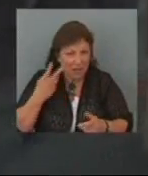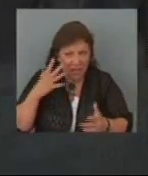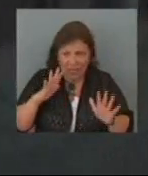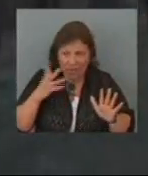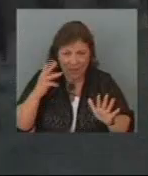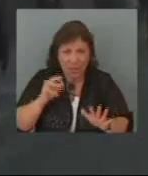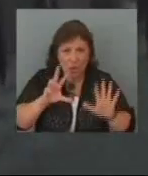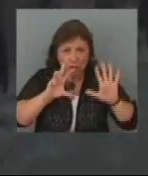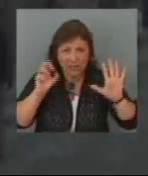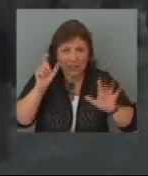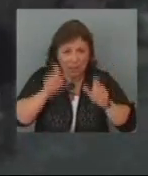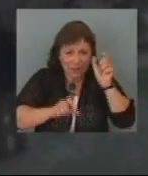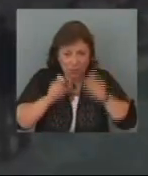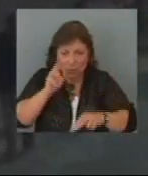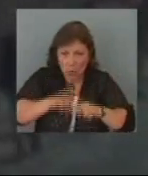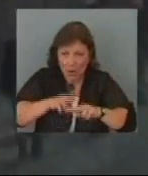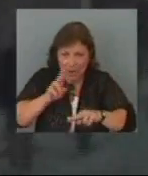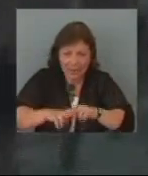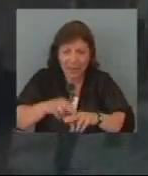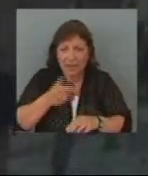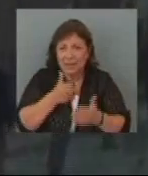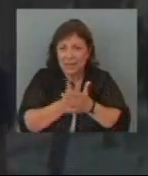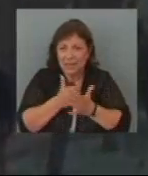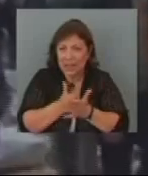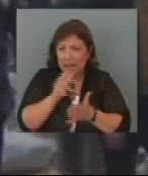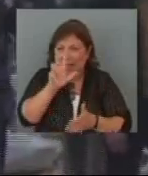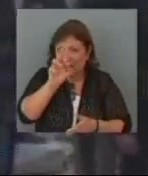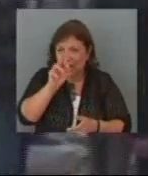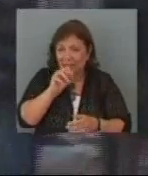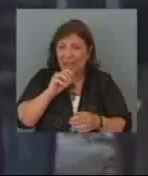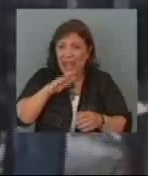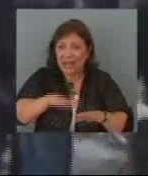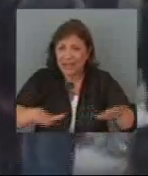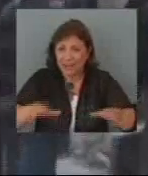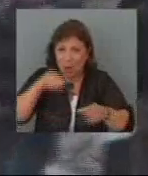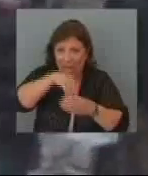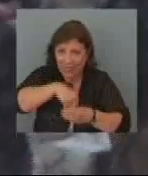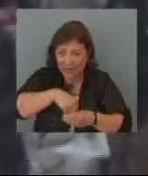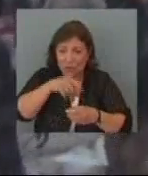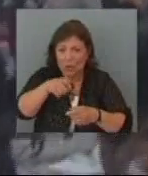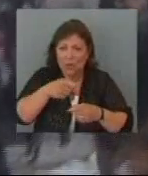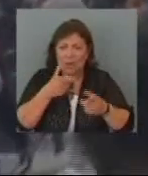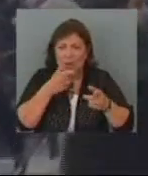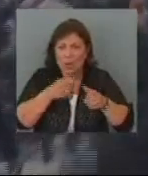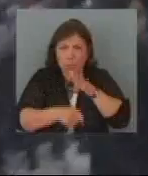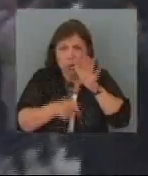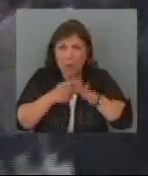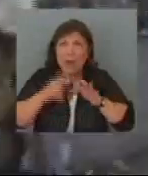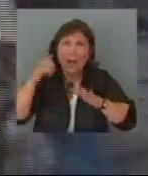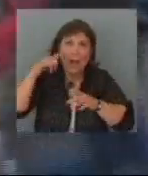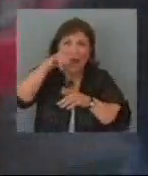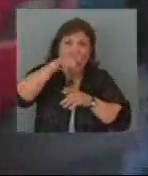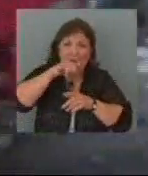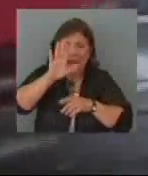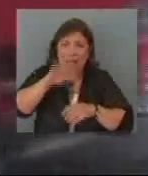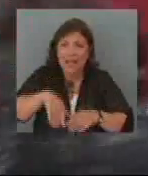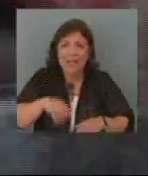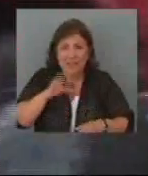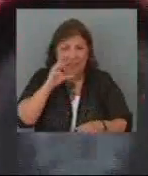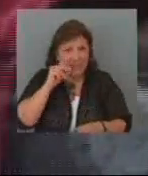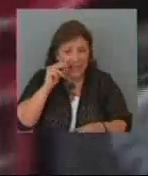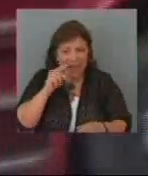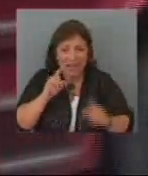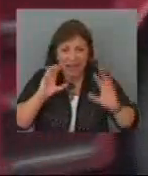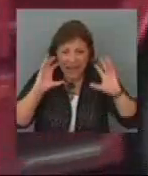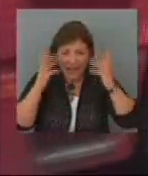Unas 80 personas murieron, entre ellas cerca de 30 niños, en el bombardeo más mortífero del ejército del aire sirio sobre barrios rebeldes